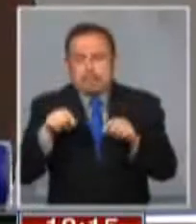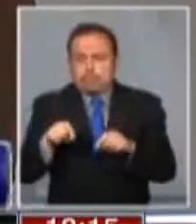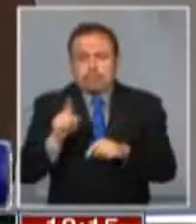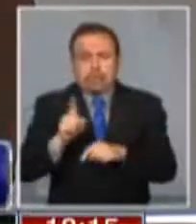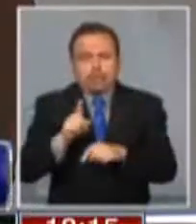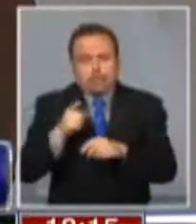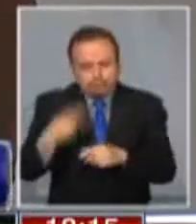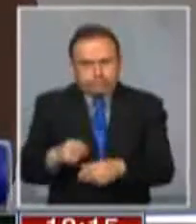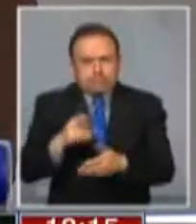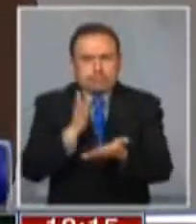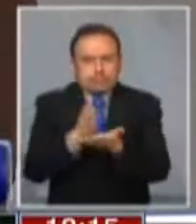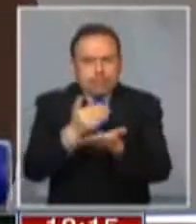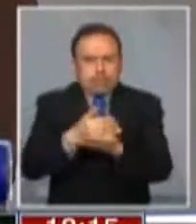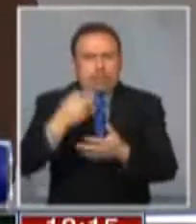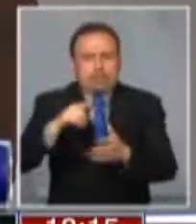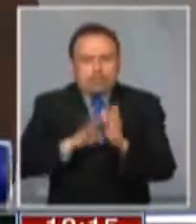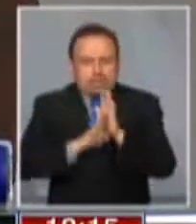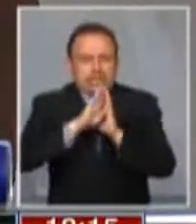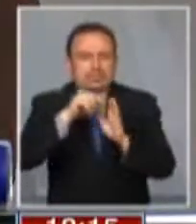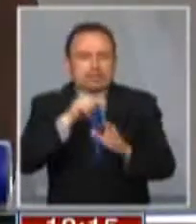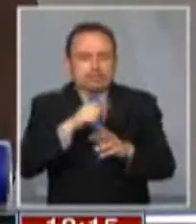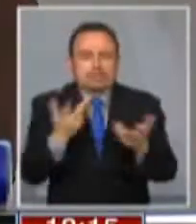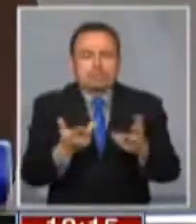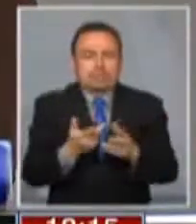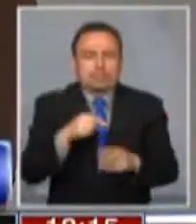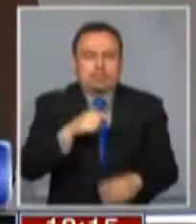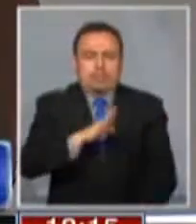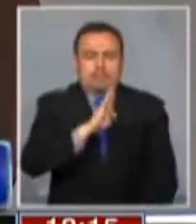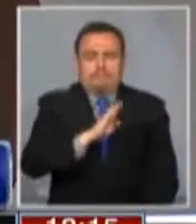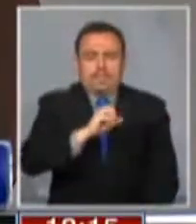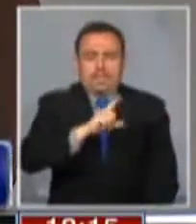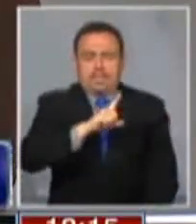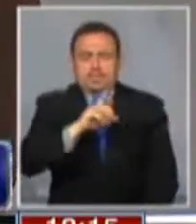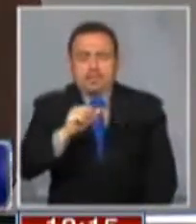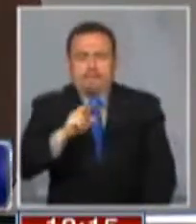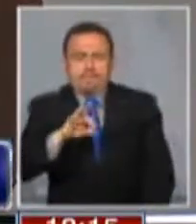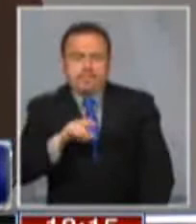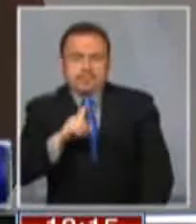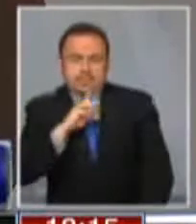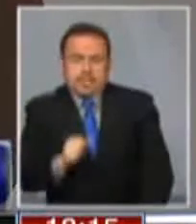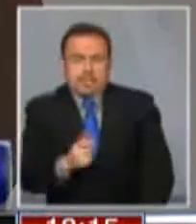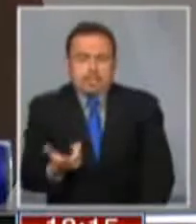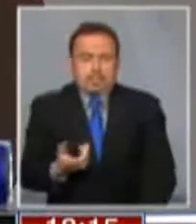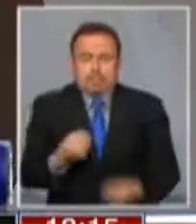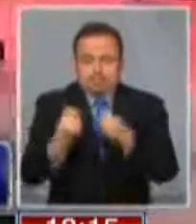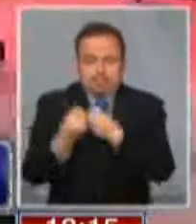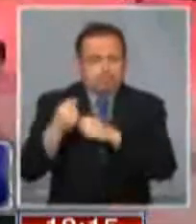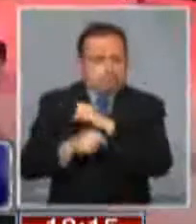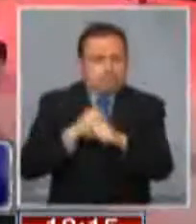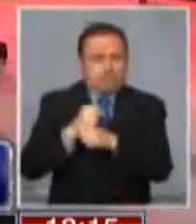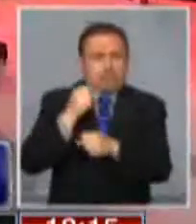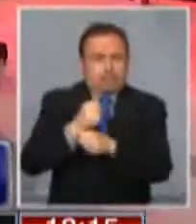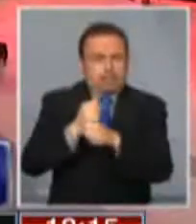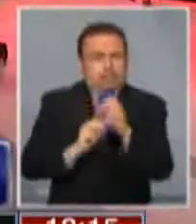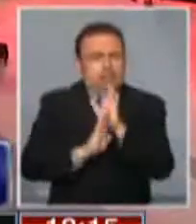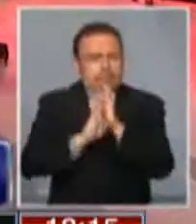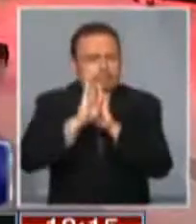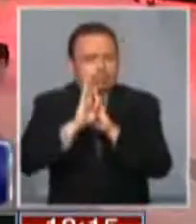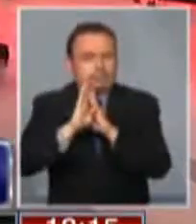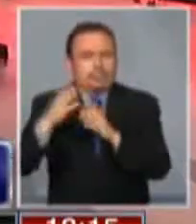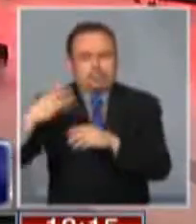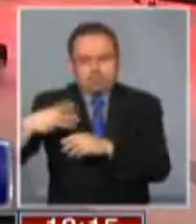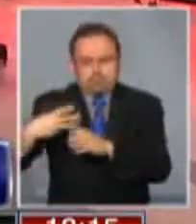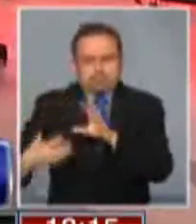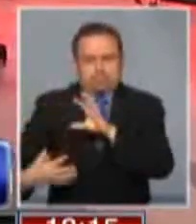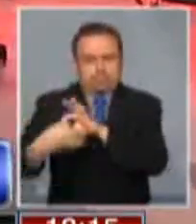con el desarrollo del barrio Bellavista. Venimos hace muchos años trabajando ya en el desarrollo, tanto con los